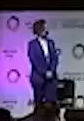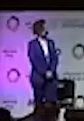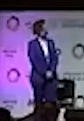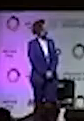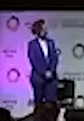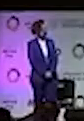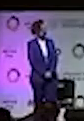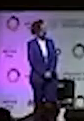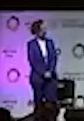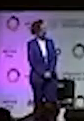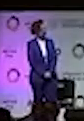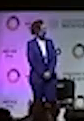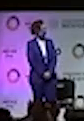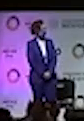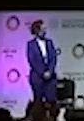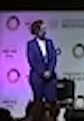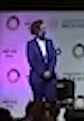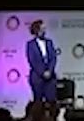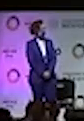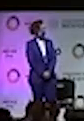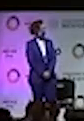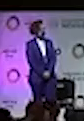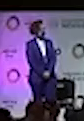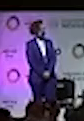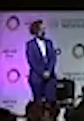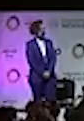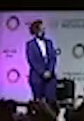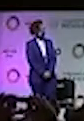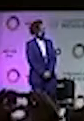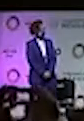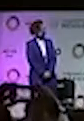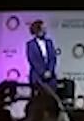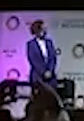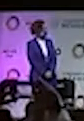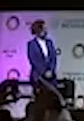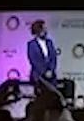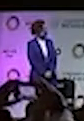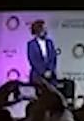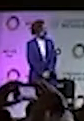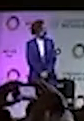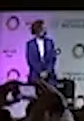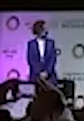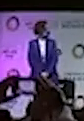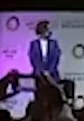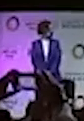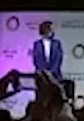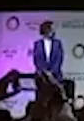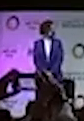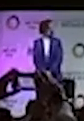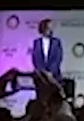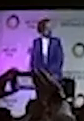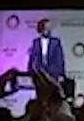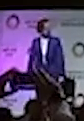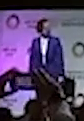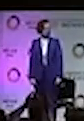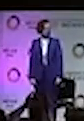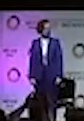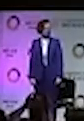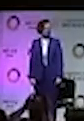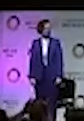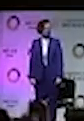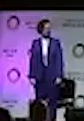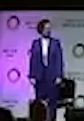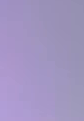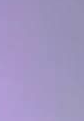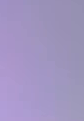Esta emisión número 45 fue histórica, pues marcó el resurgimiento del turismo y con ello la reactivación económica de nuestro país. En el